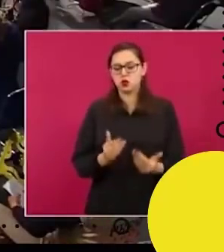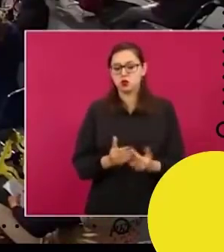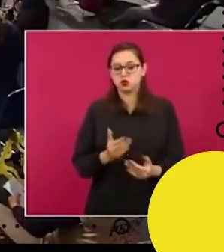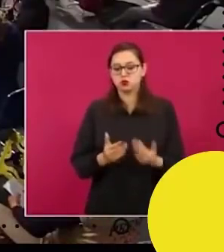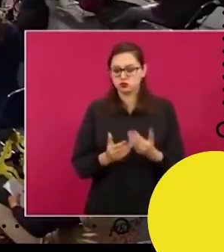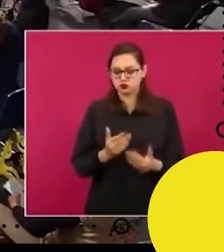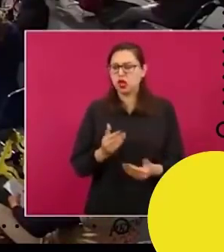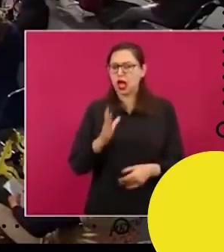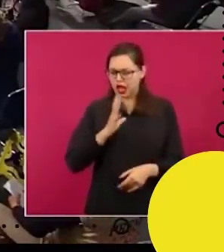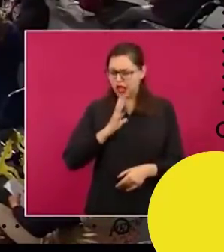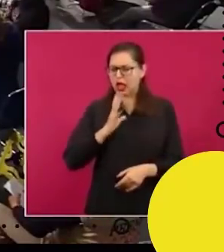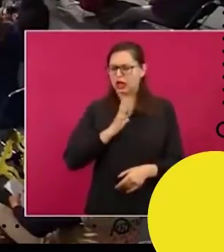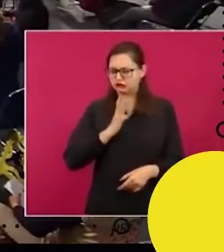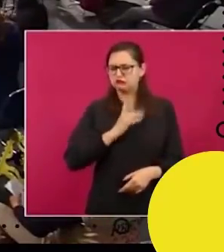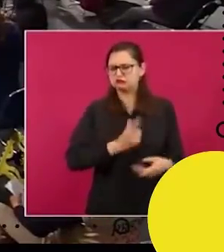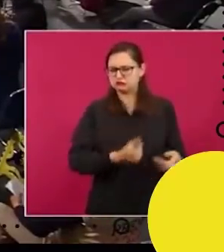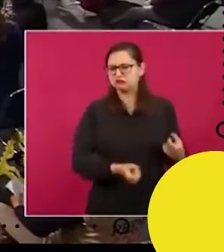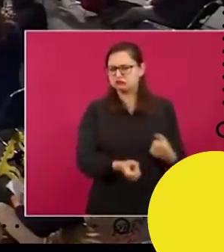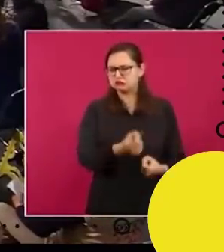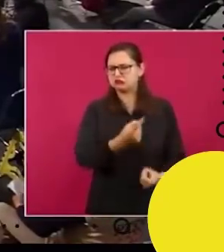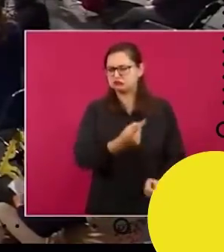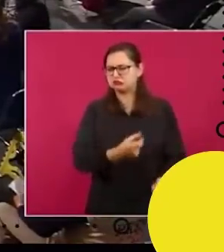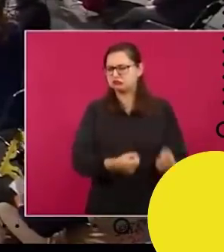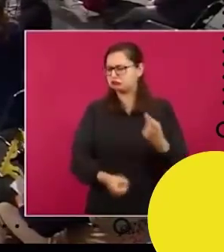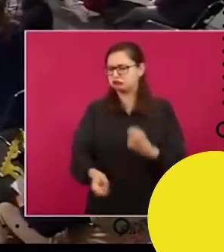Muy pocas.